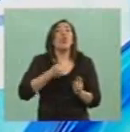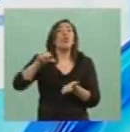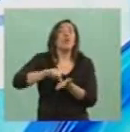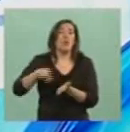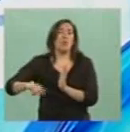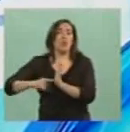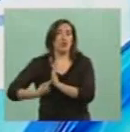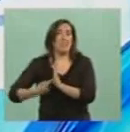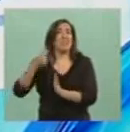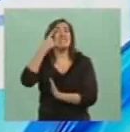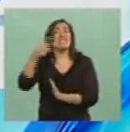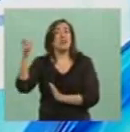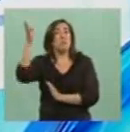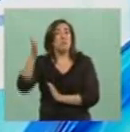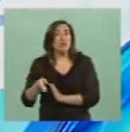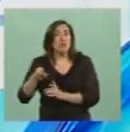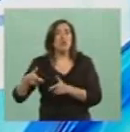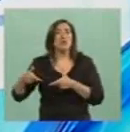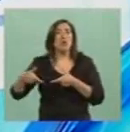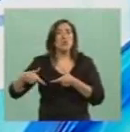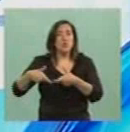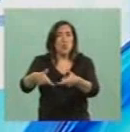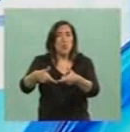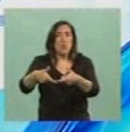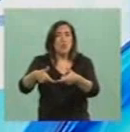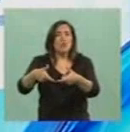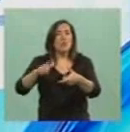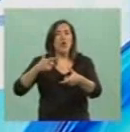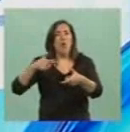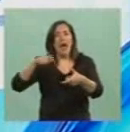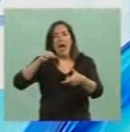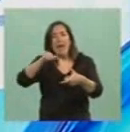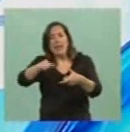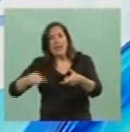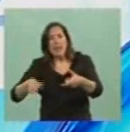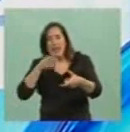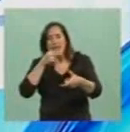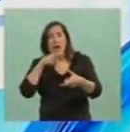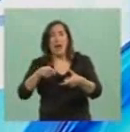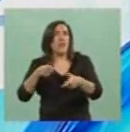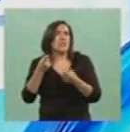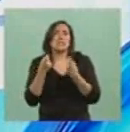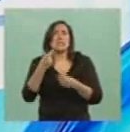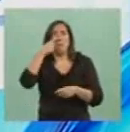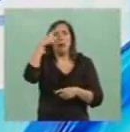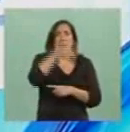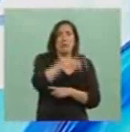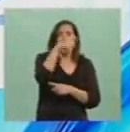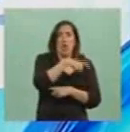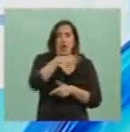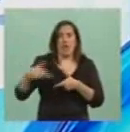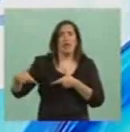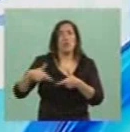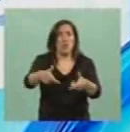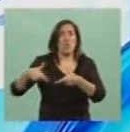el 100% de los tubos sin costura, insumo básico para toda la industria petrolera y